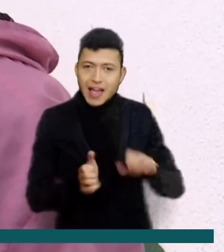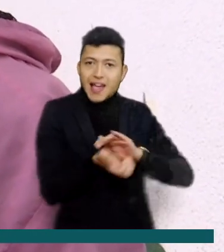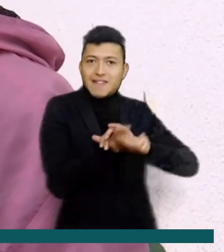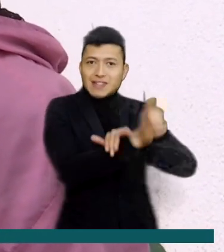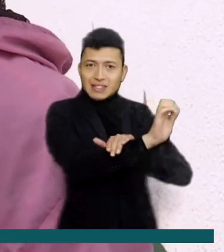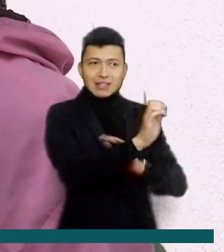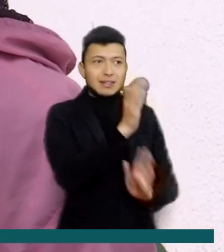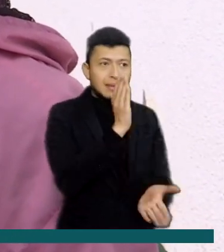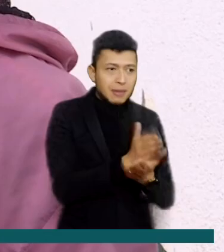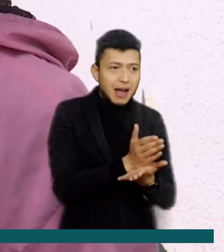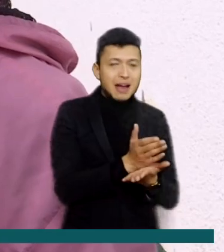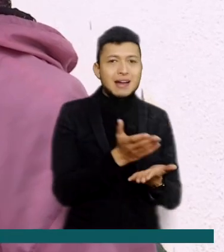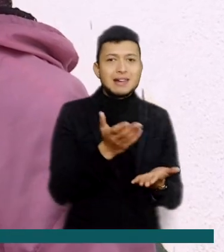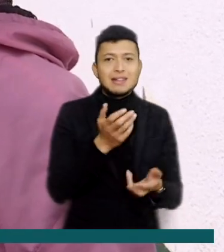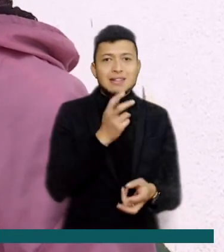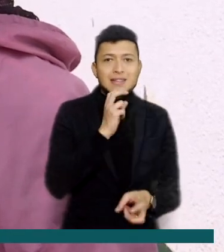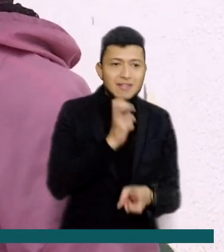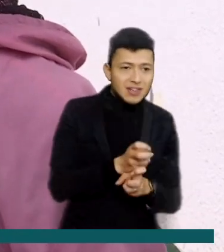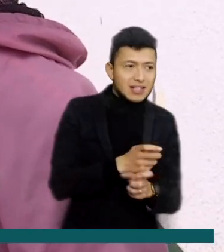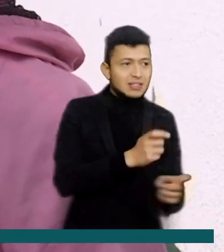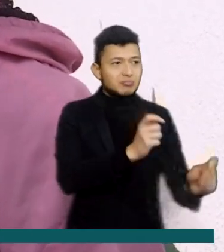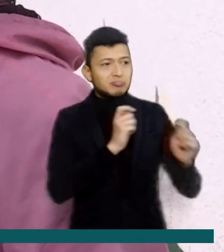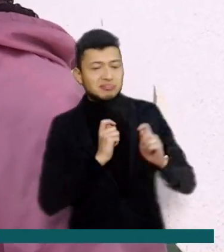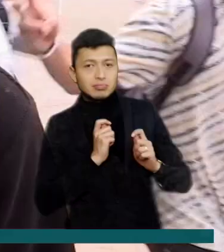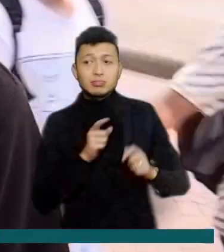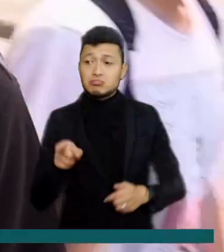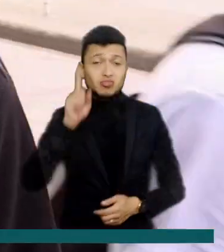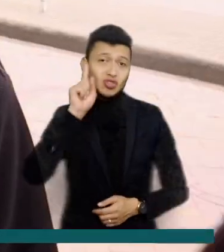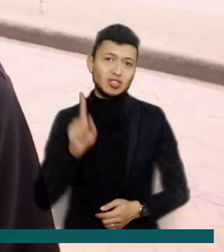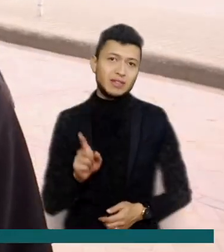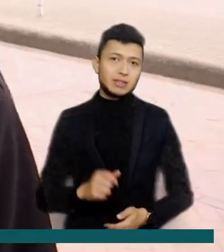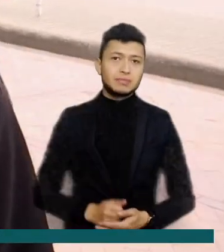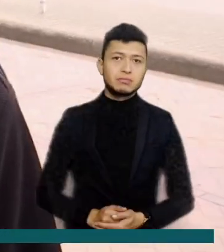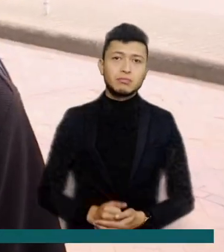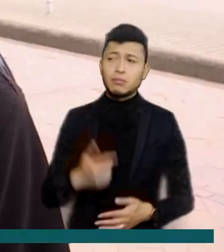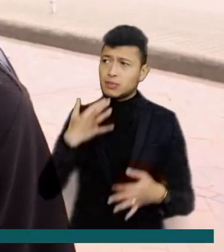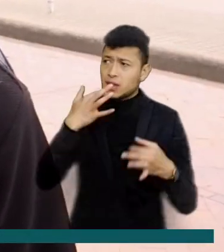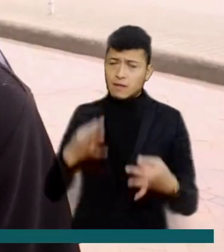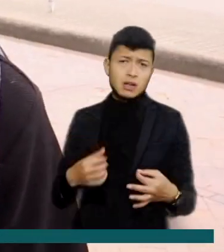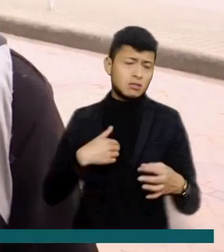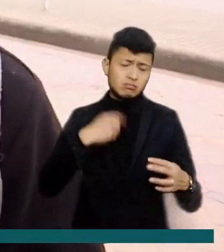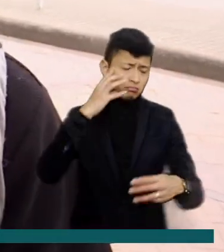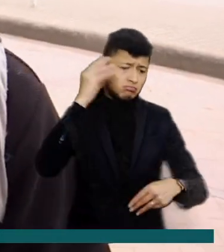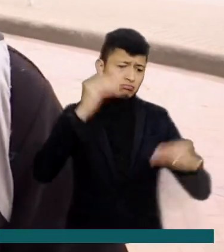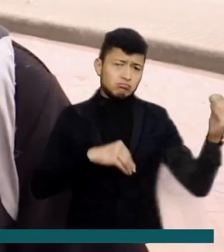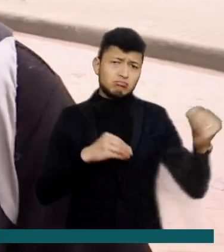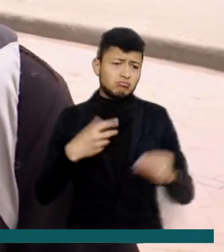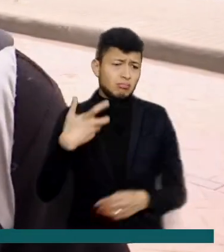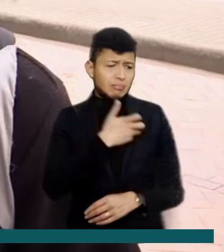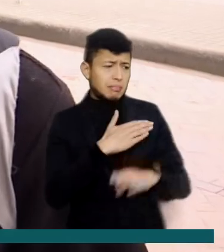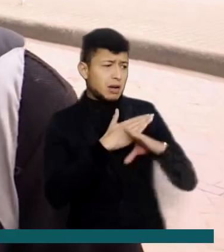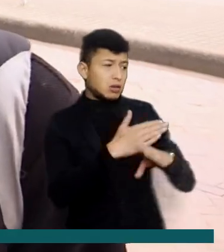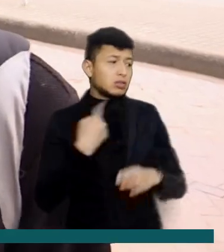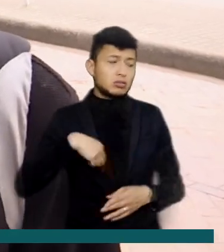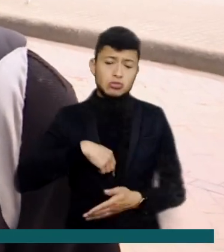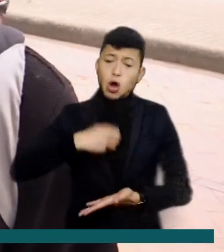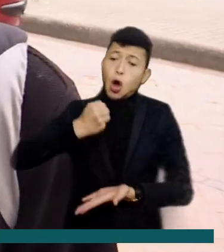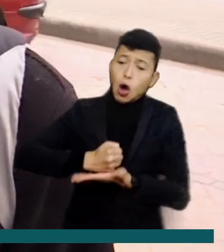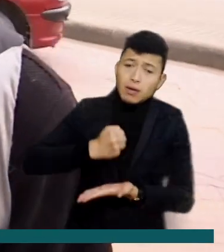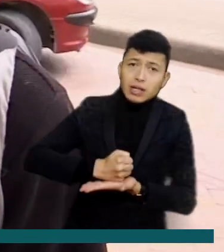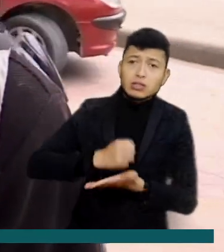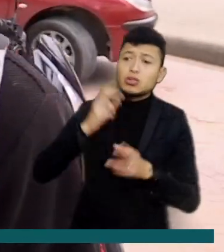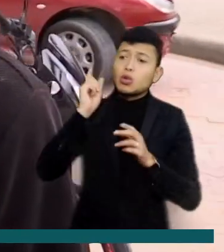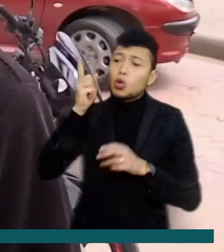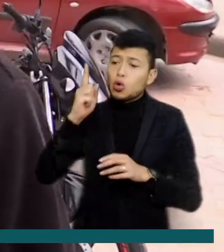evitarle muchos contagios. La verdad no estoy de acuerdo con la vacunación, lo hicimos porque nos tocó obligados